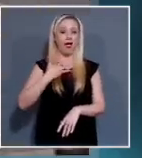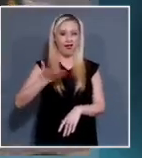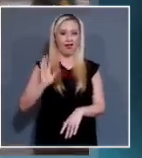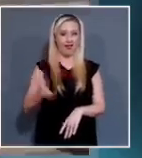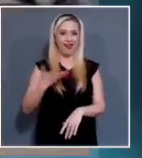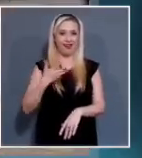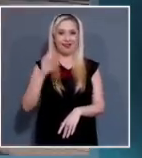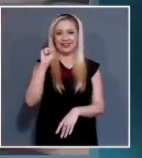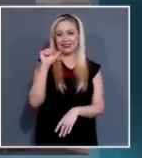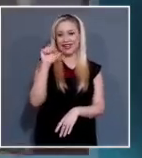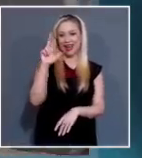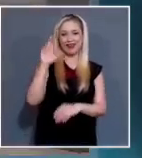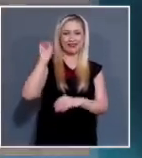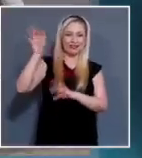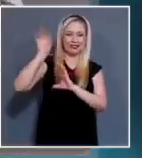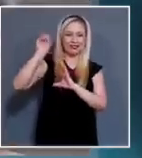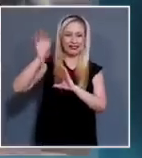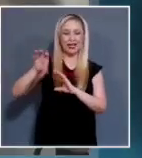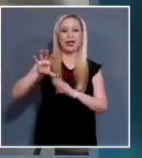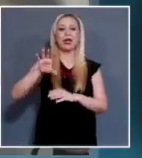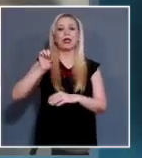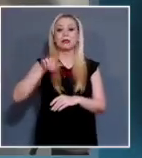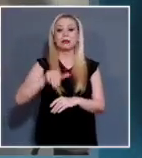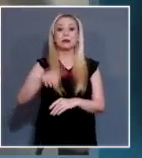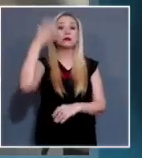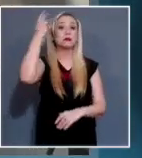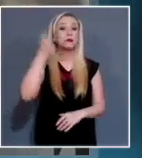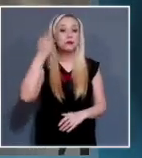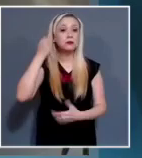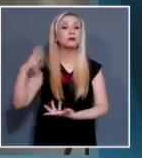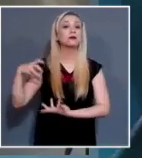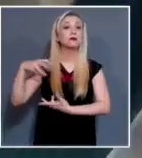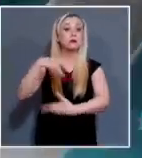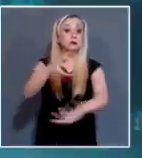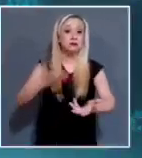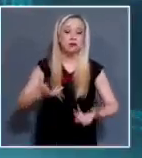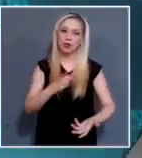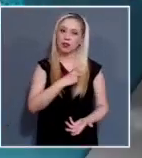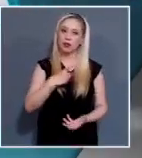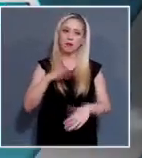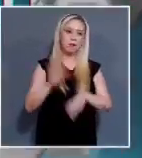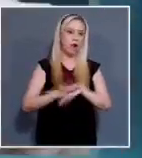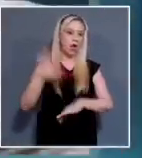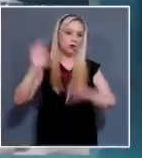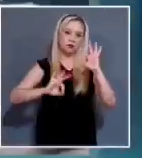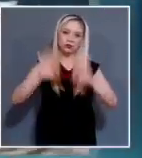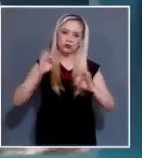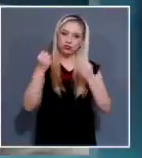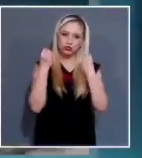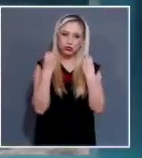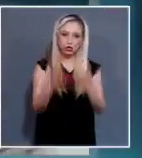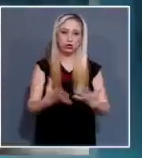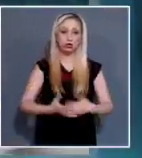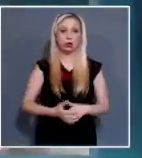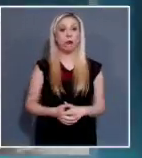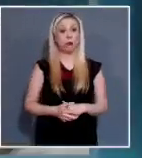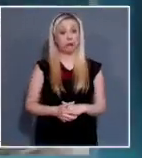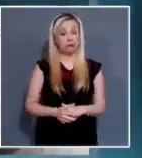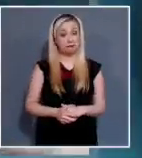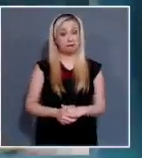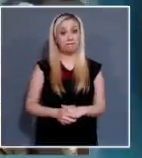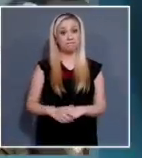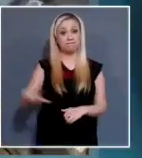están en vías de retiro, recursos que deberán tener los mejores rendimientos. El gobierno